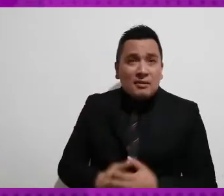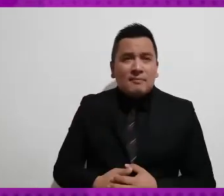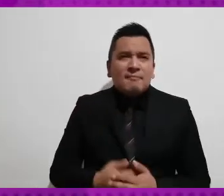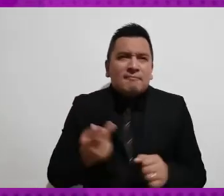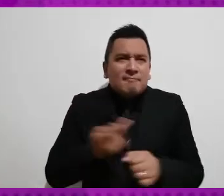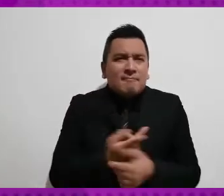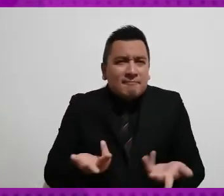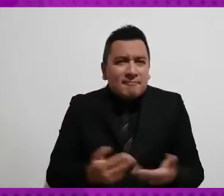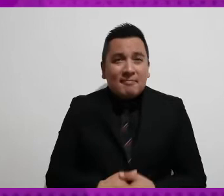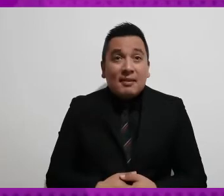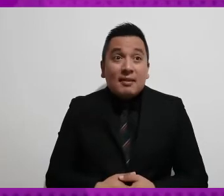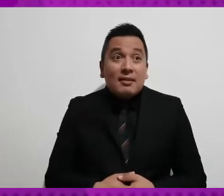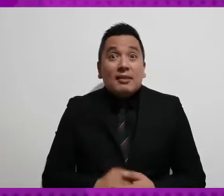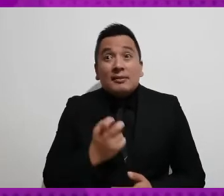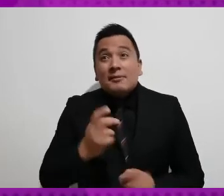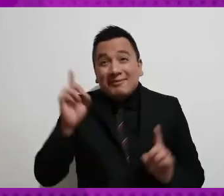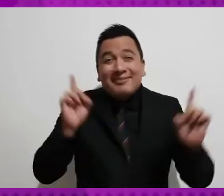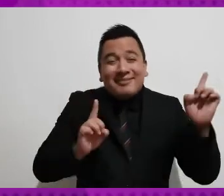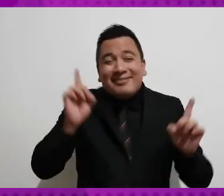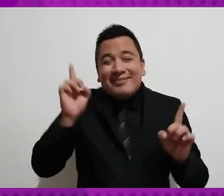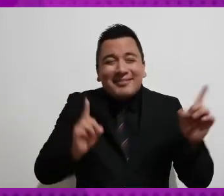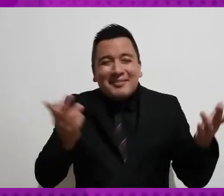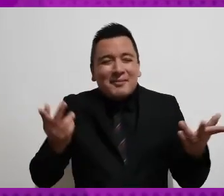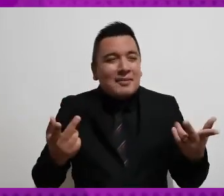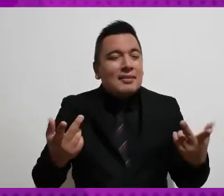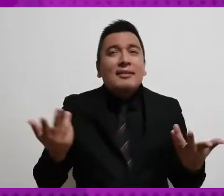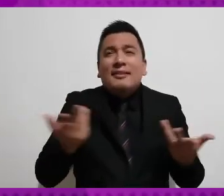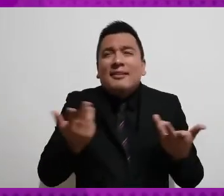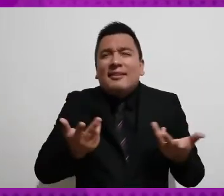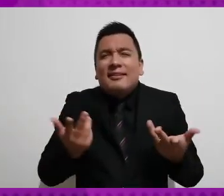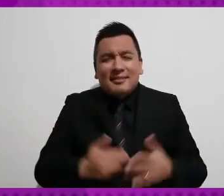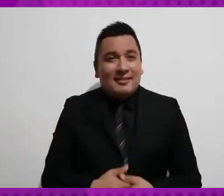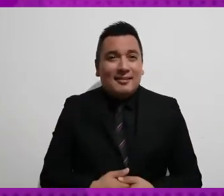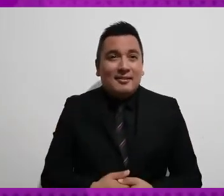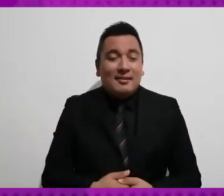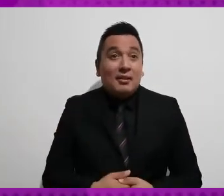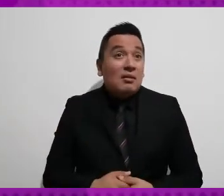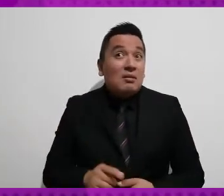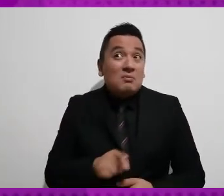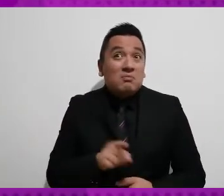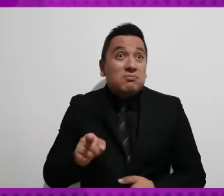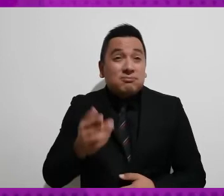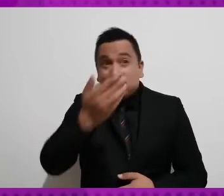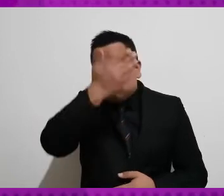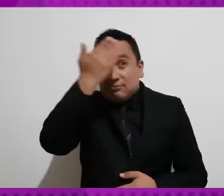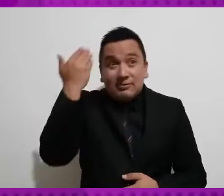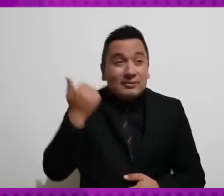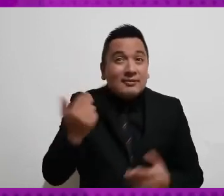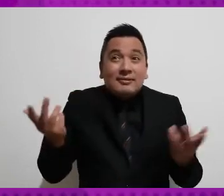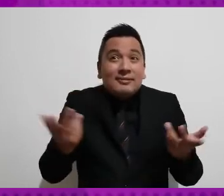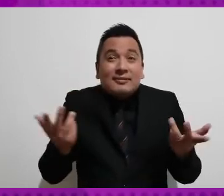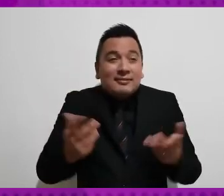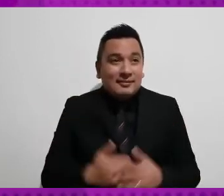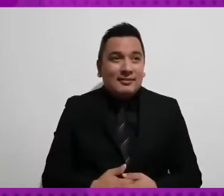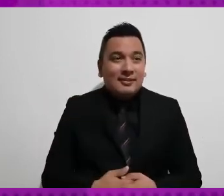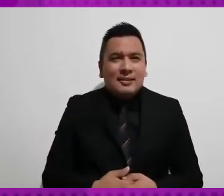generaba esto? Generaba precisamente algo que tú comentabas. ¿Qué hacemos? Los funcionarios no sabían qué hacer y recordemos que tenemos